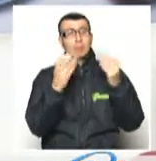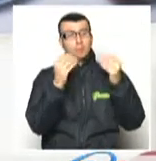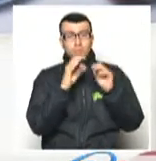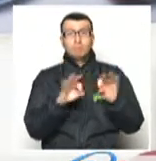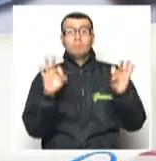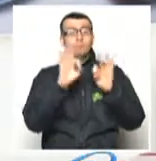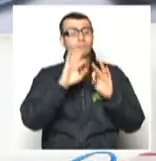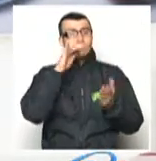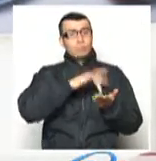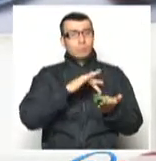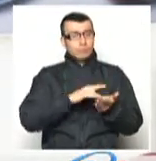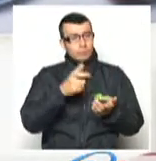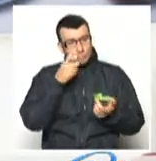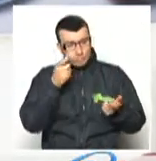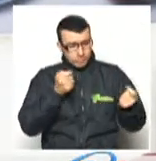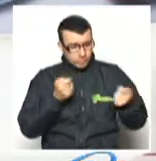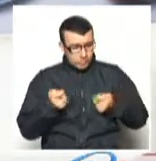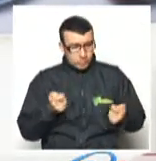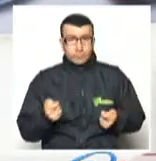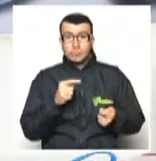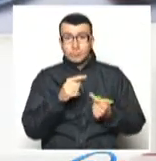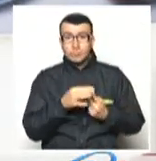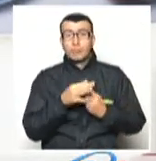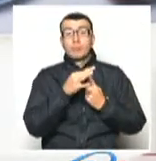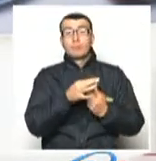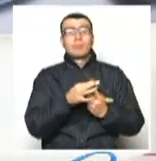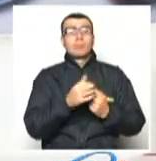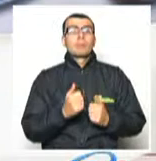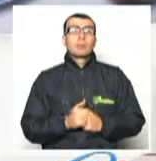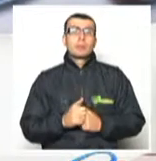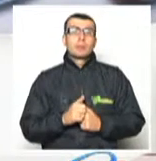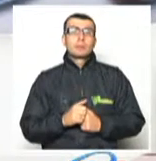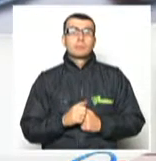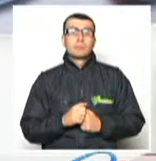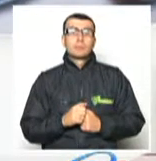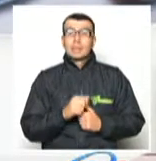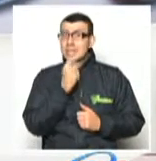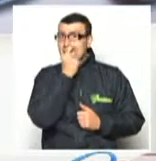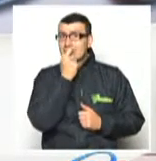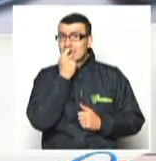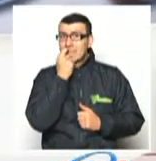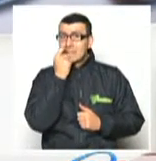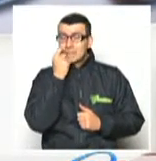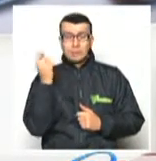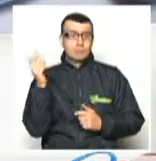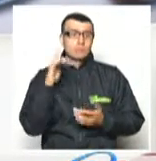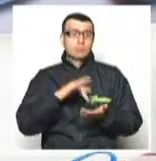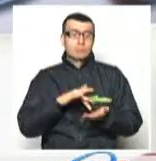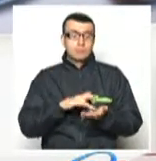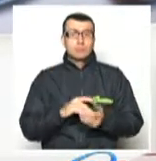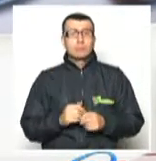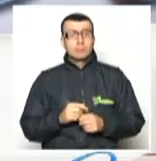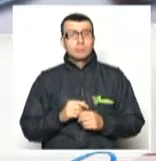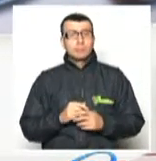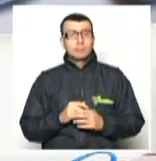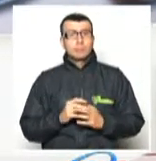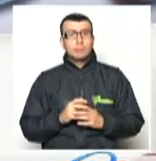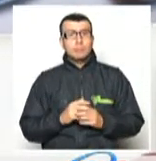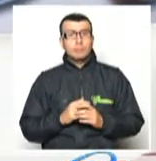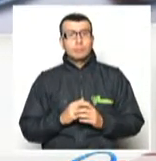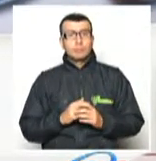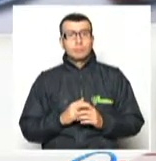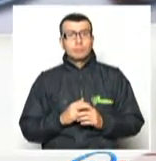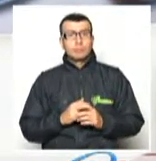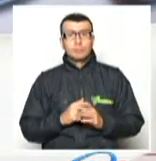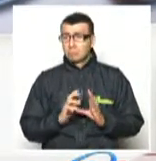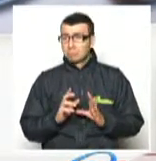de la odontología, en la especialidad de la odontología y en la cirugía maxilofacial y en la implantología.